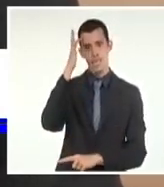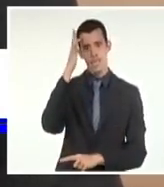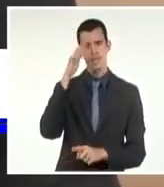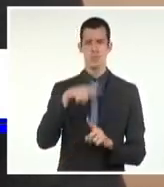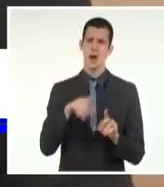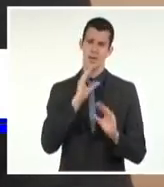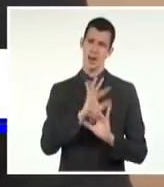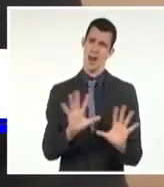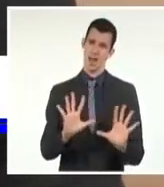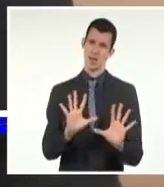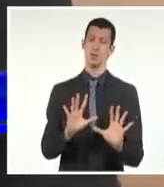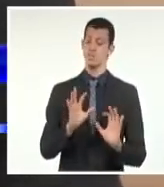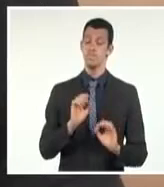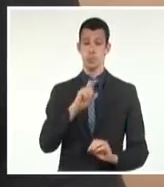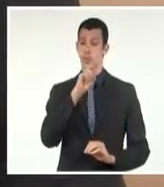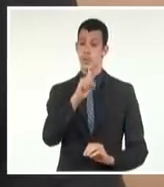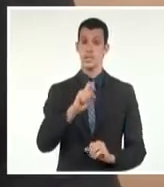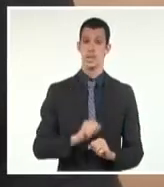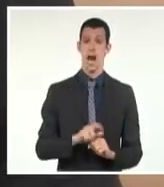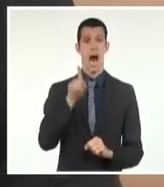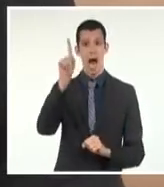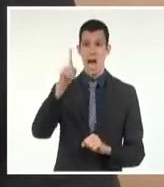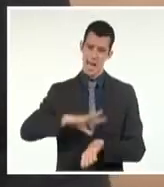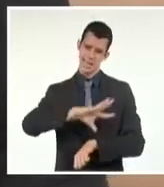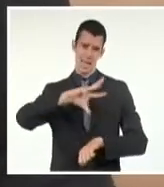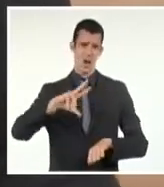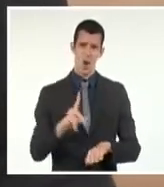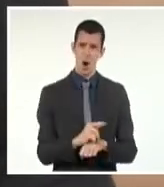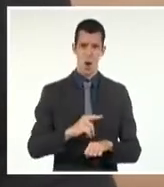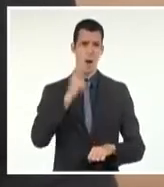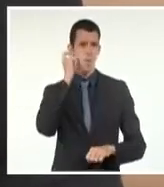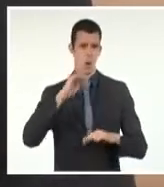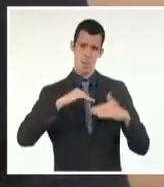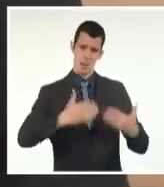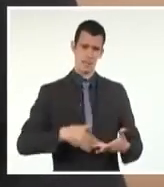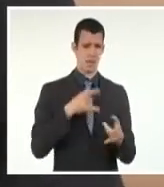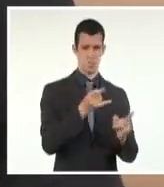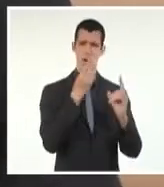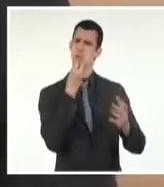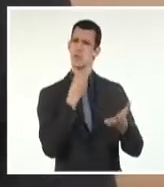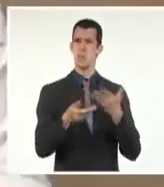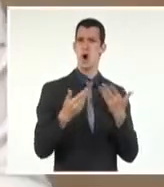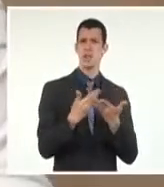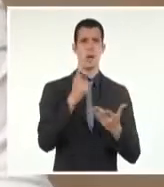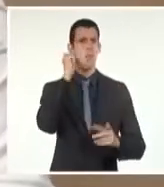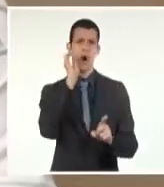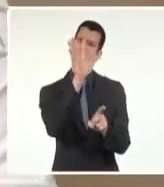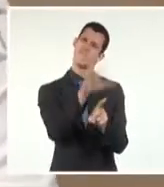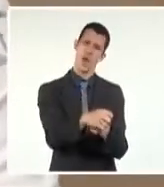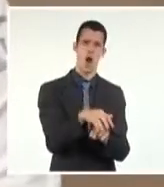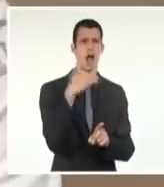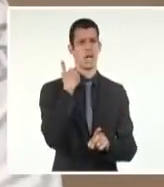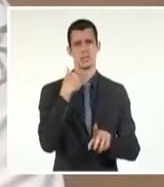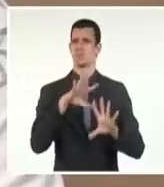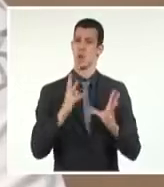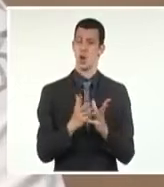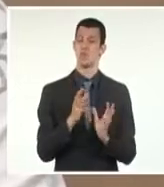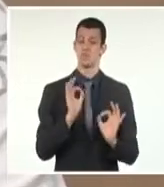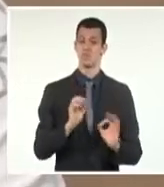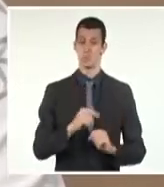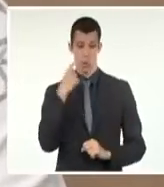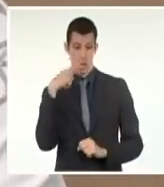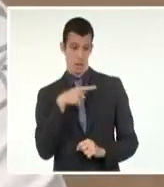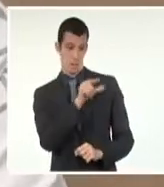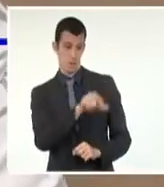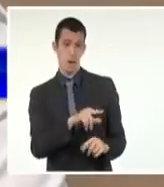dio a la mujer es mujer embarazada no está ahí en un camino que vamos a por el adiós muerte son muchas vidas